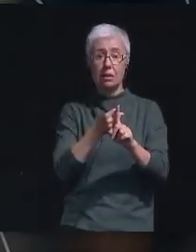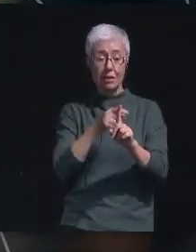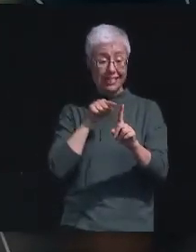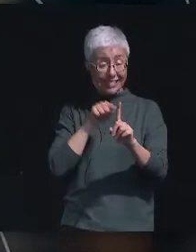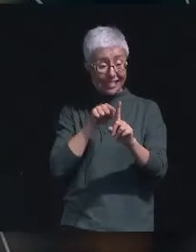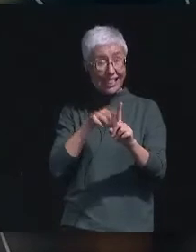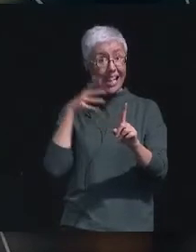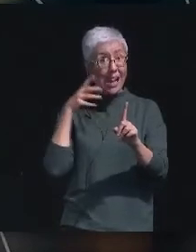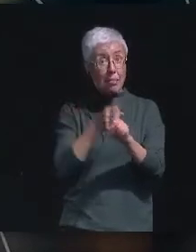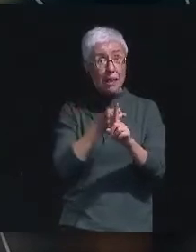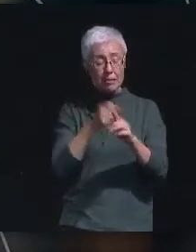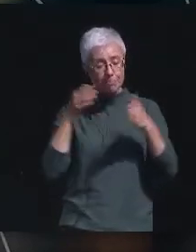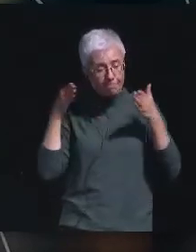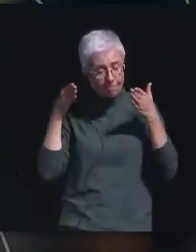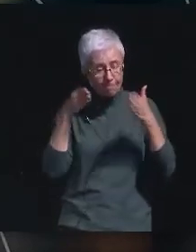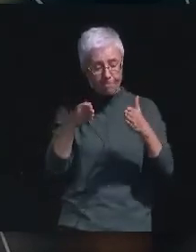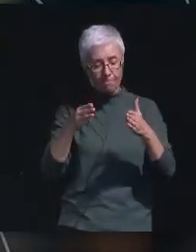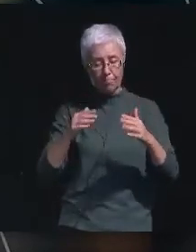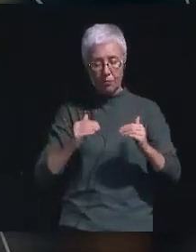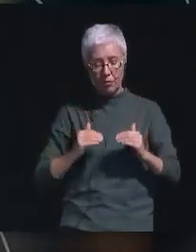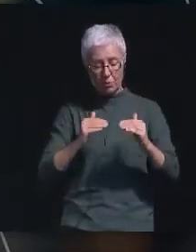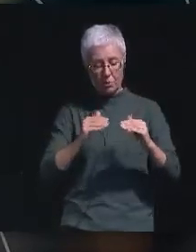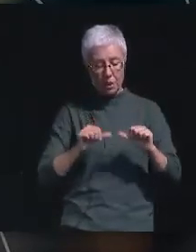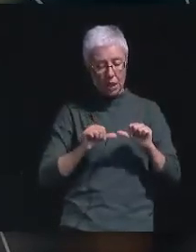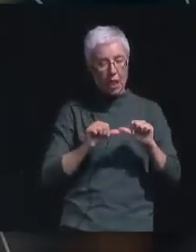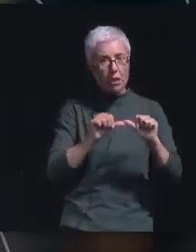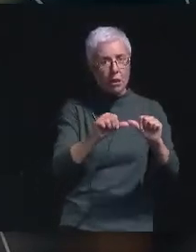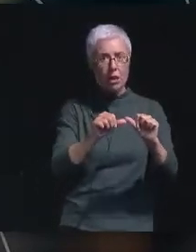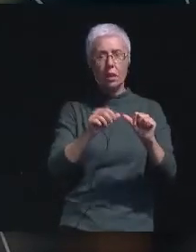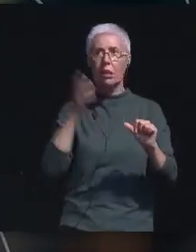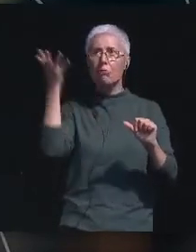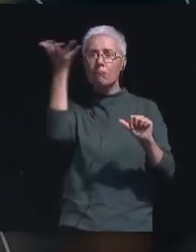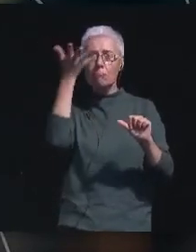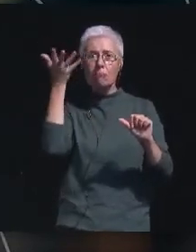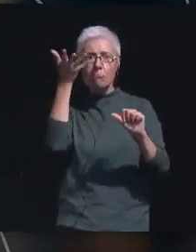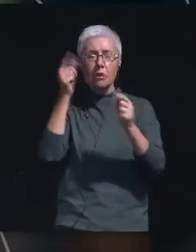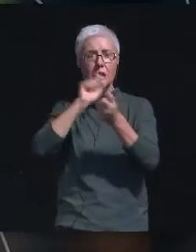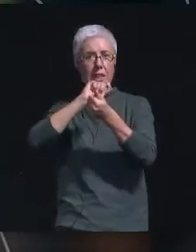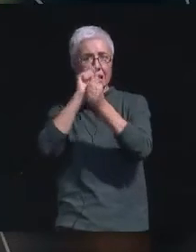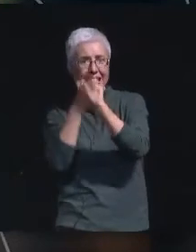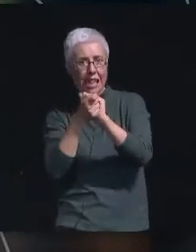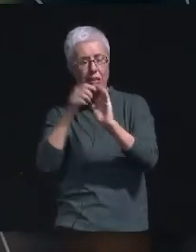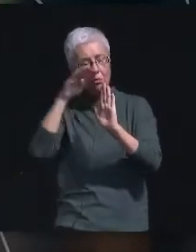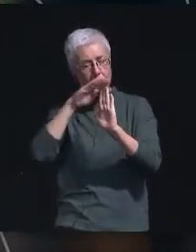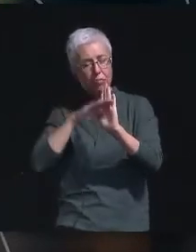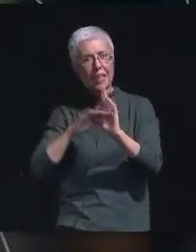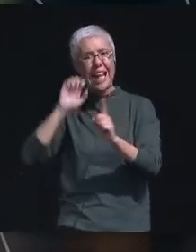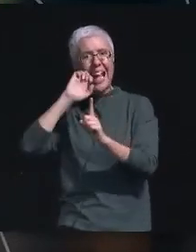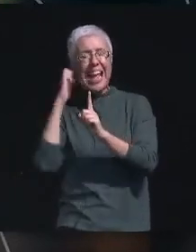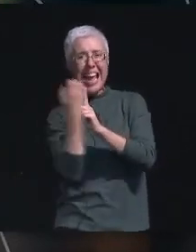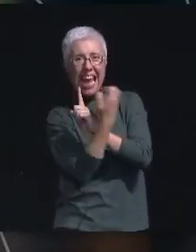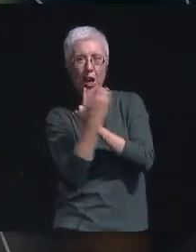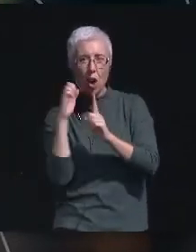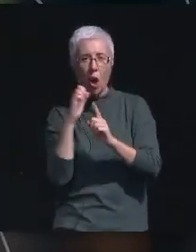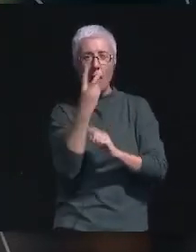enteramente considera la sostenibilidad, la transición ecológica. El 20% de todas las medidas y de todos los paquetes tienen que tener